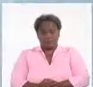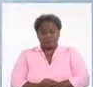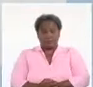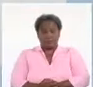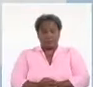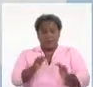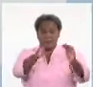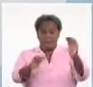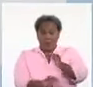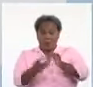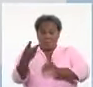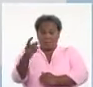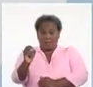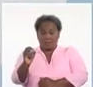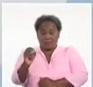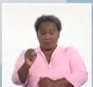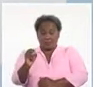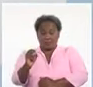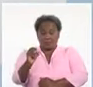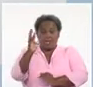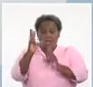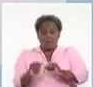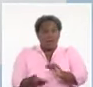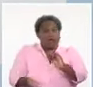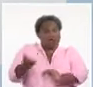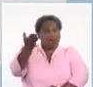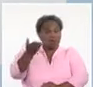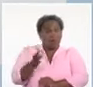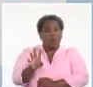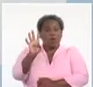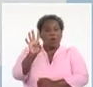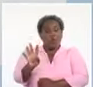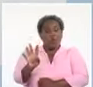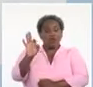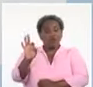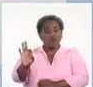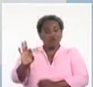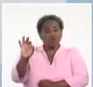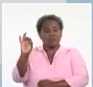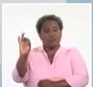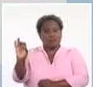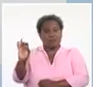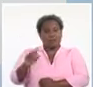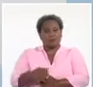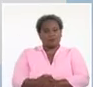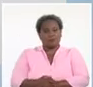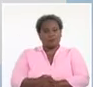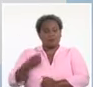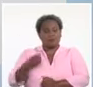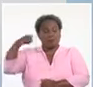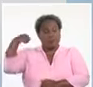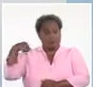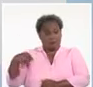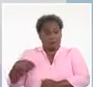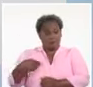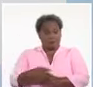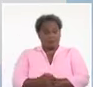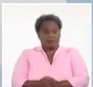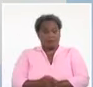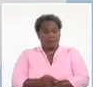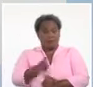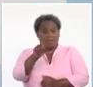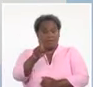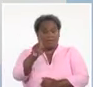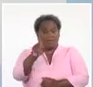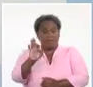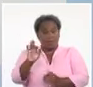menores de 20 años, cifra muy elevada, 487 en el día de ayer. De 18 años